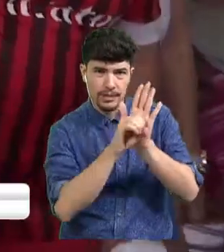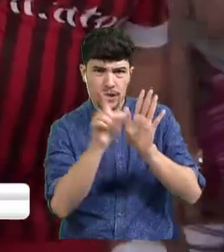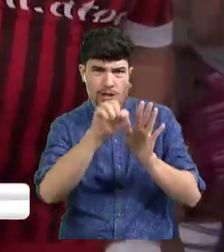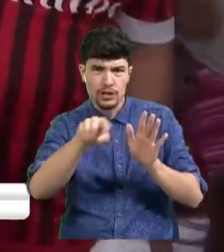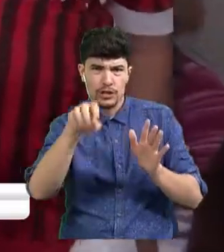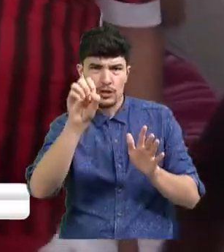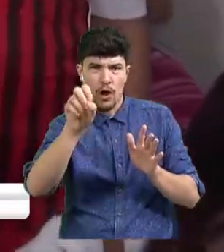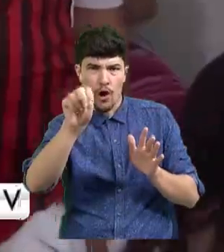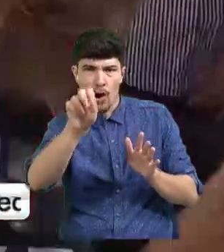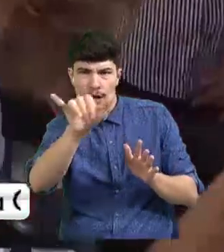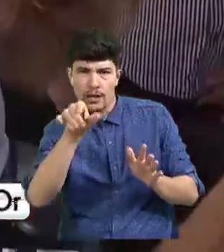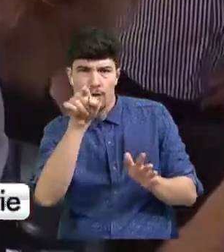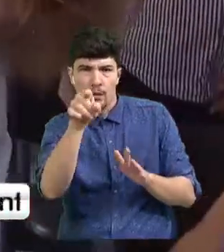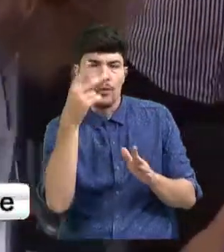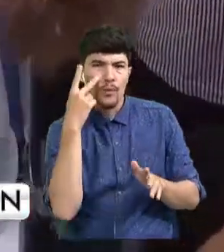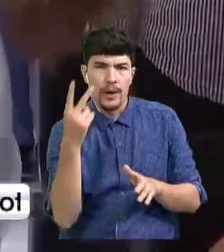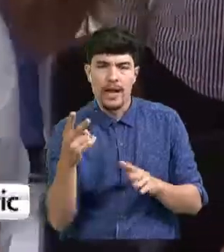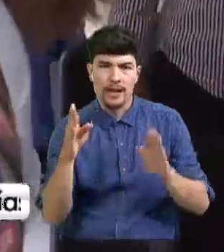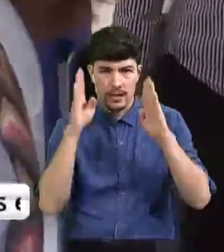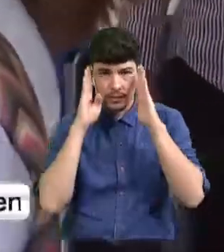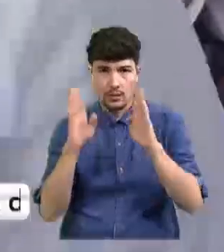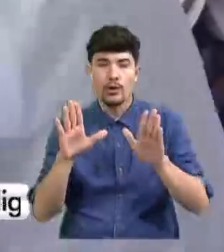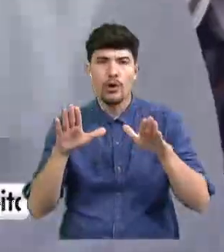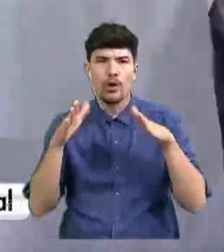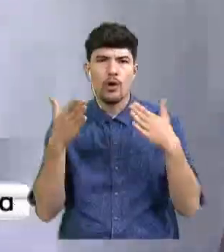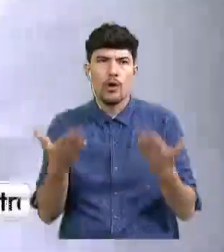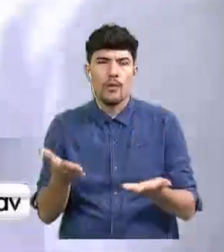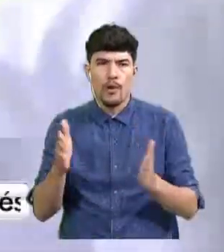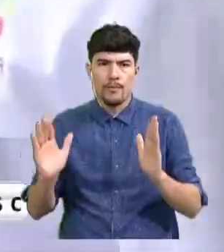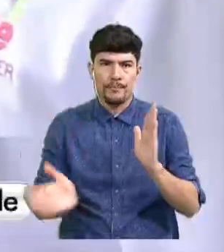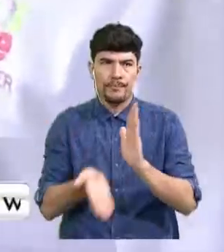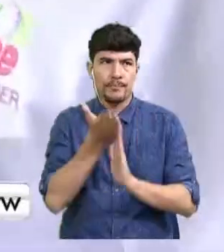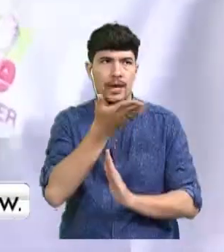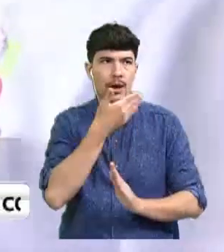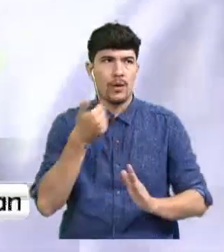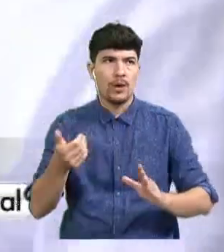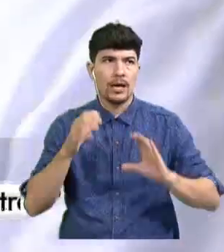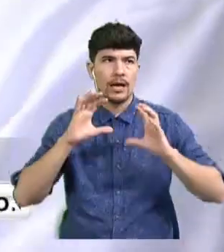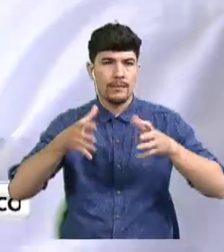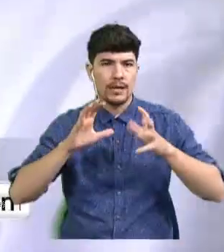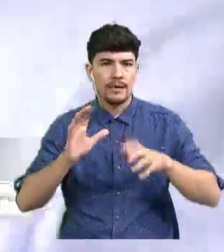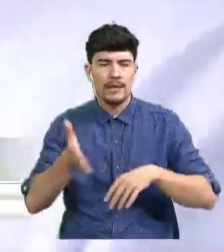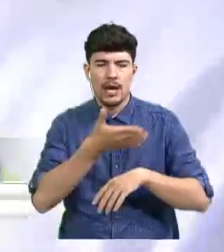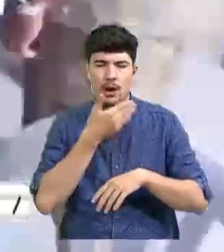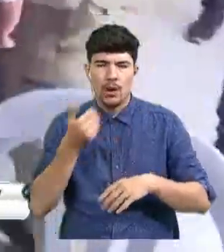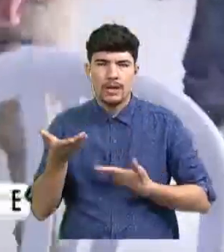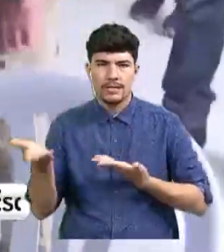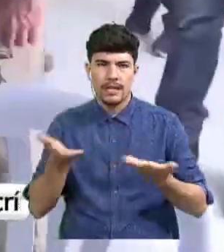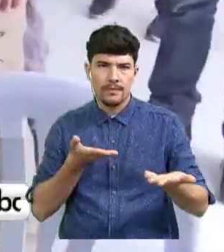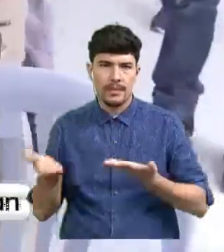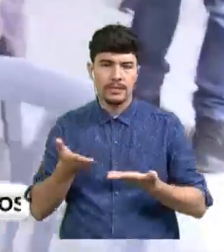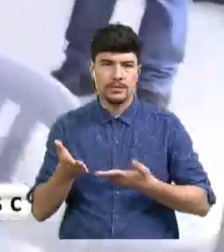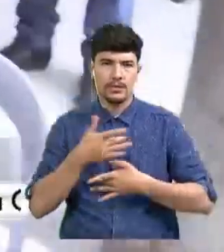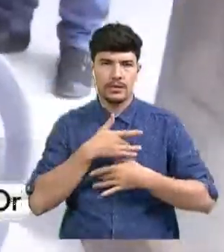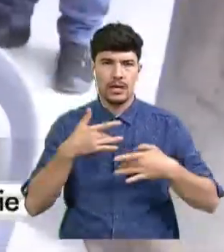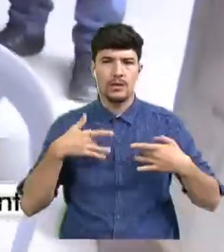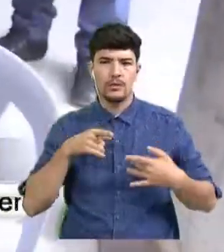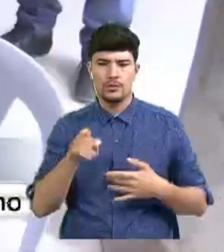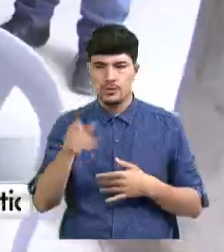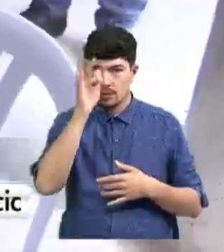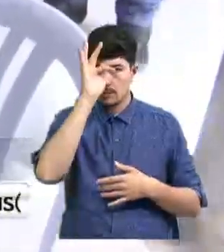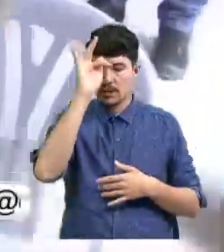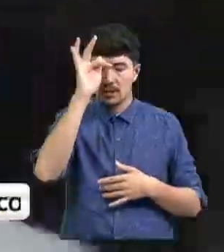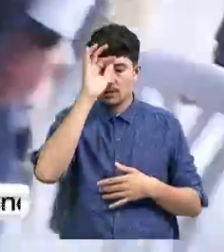equipos, pudieron observar la atención, cómo pudieron aumentar esta capacitación y esta prestación de servicios desde el Hospital del Norte, que la